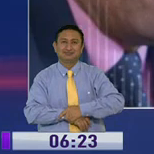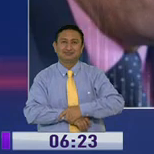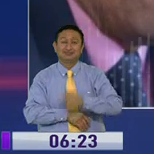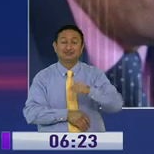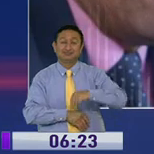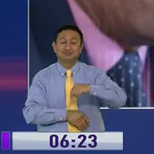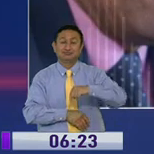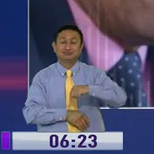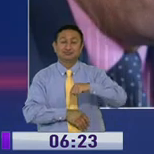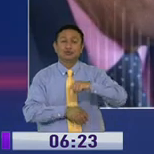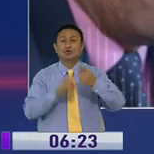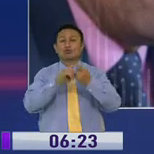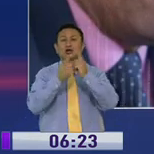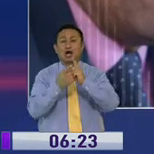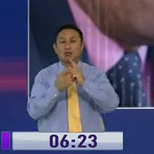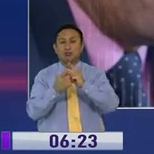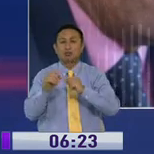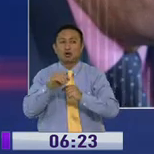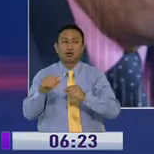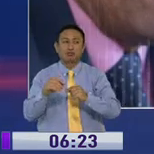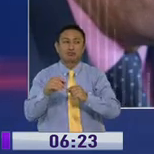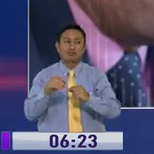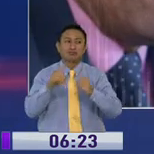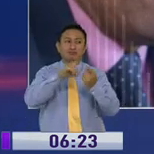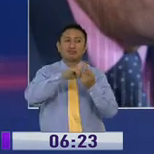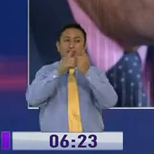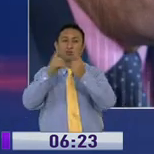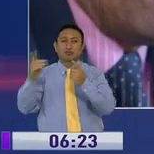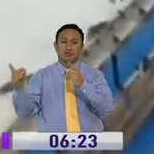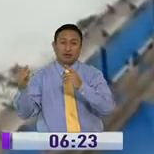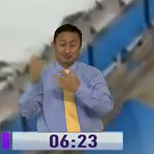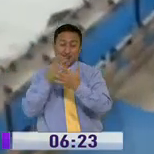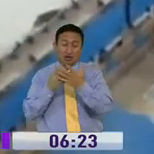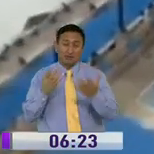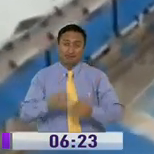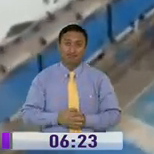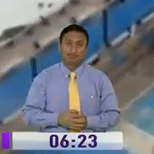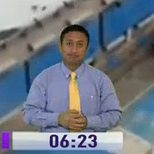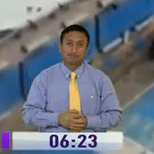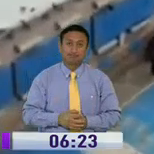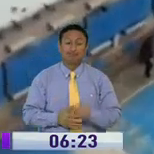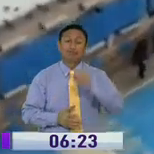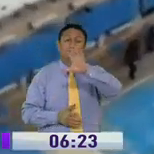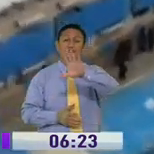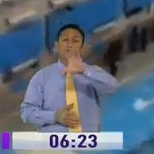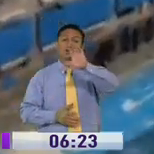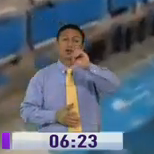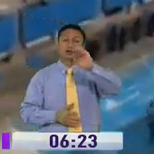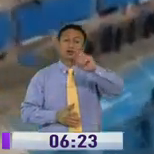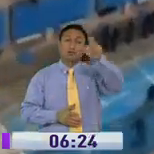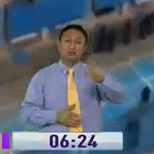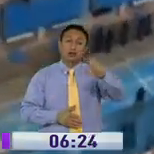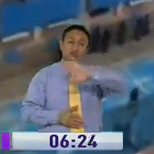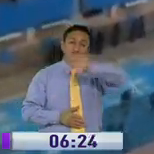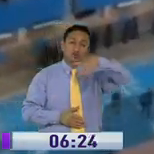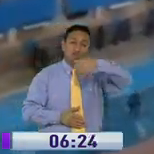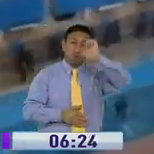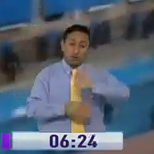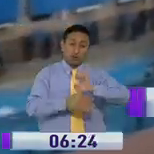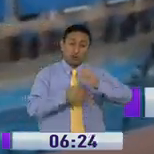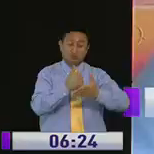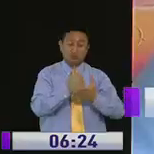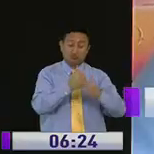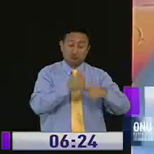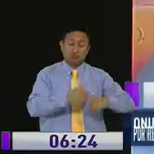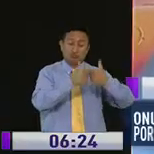cambio de medida o una sustitución de medidas de la privación de la libertad. Por apremio serían 500 personas a nivel nacional las